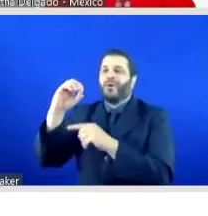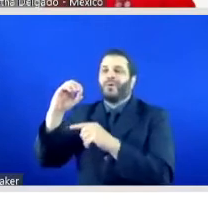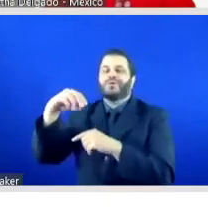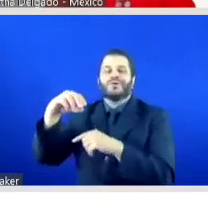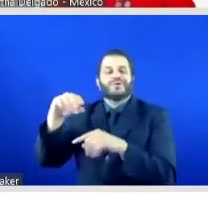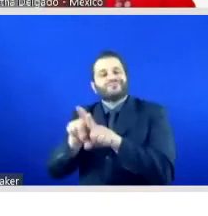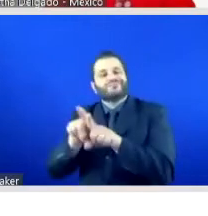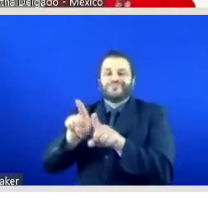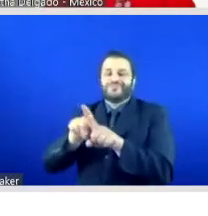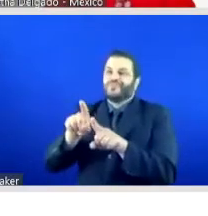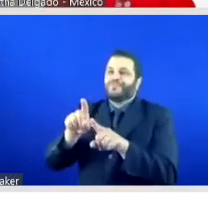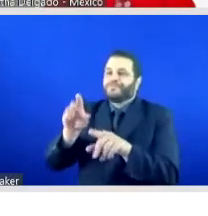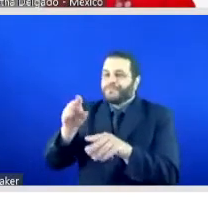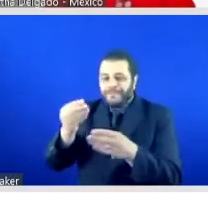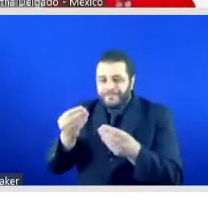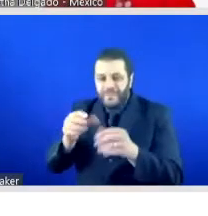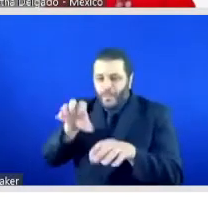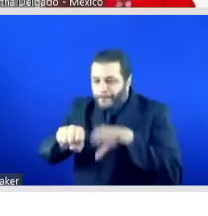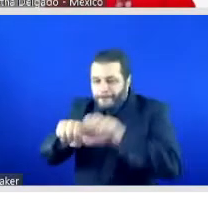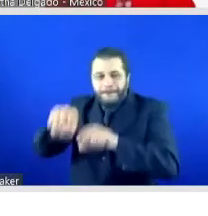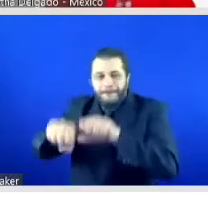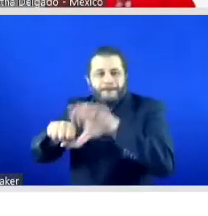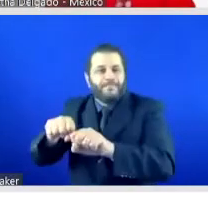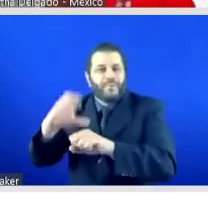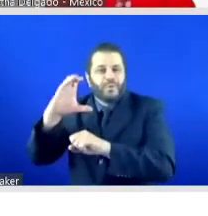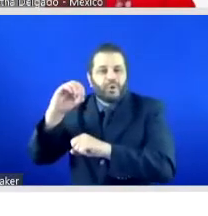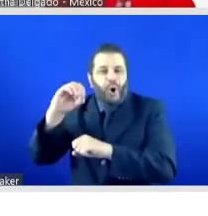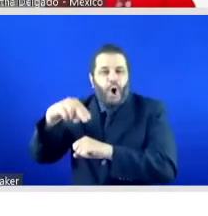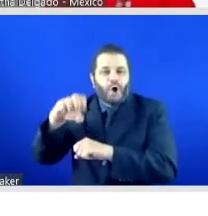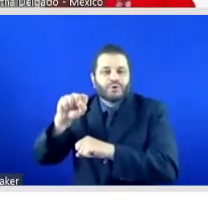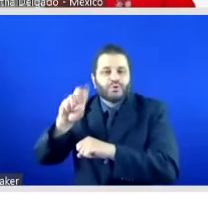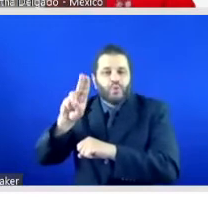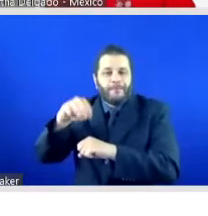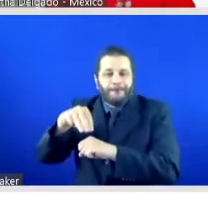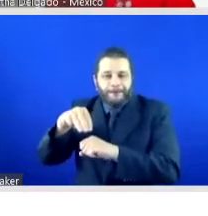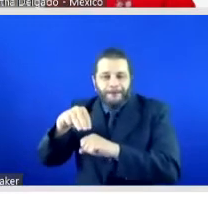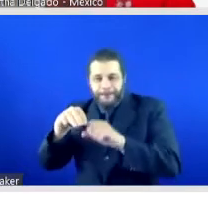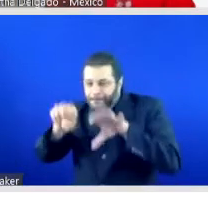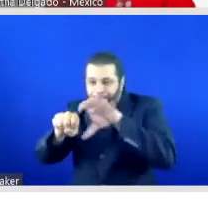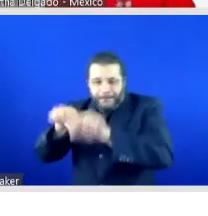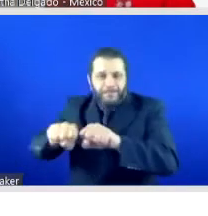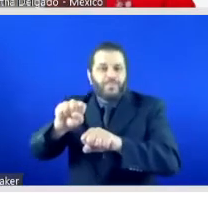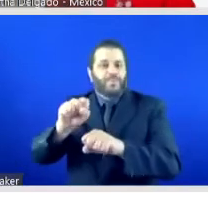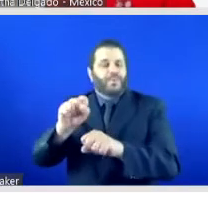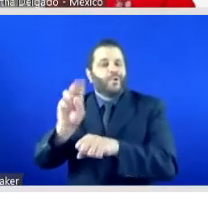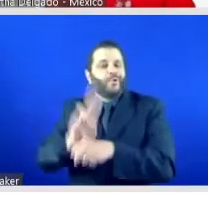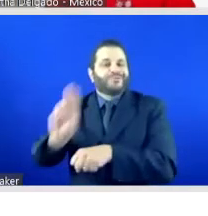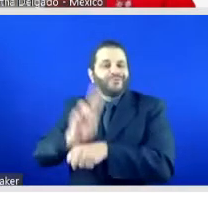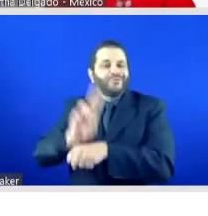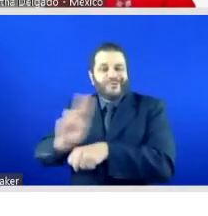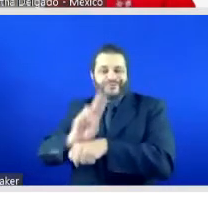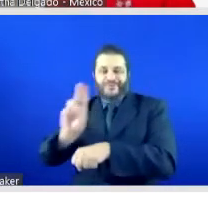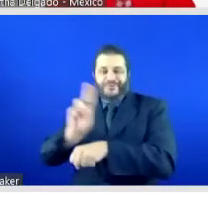cada día. Entonces me parece que es importante, señores y señoras, impulsar, pero ya, ahora,